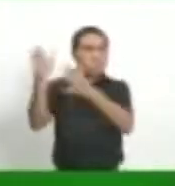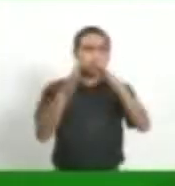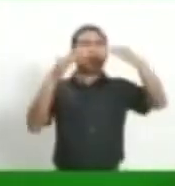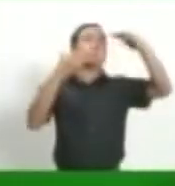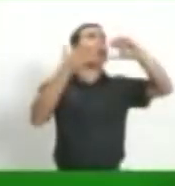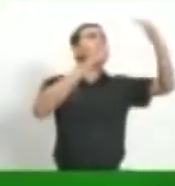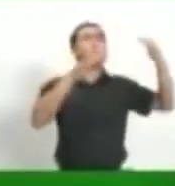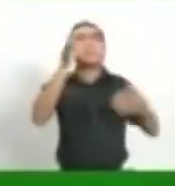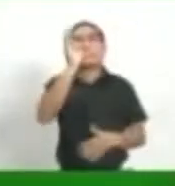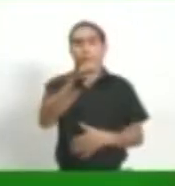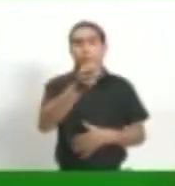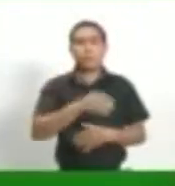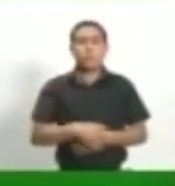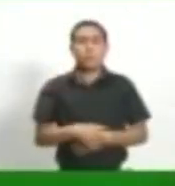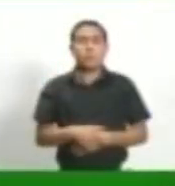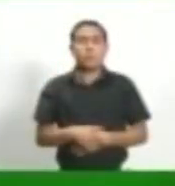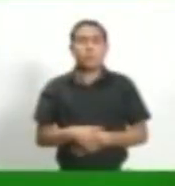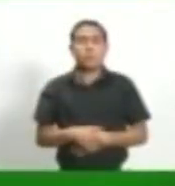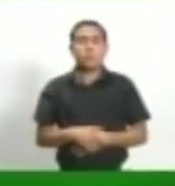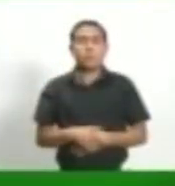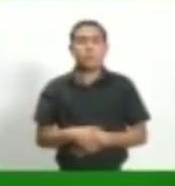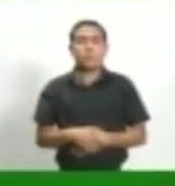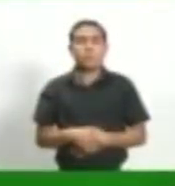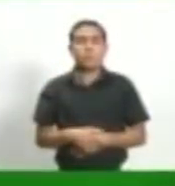Generalmente hemos tenido